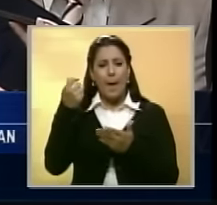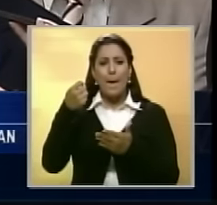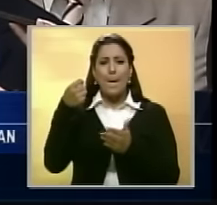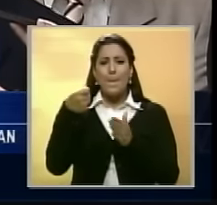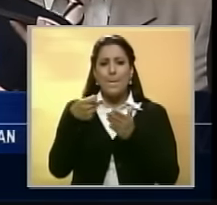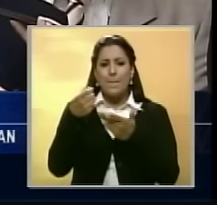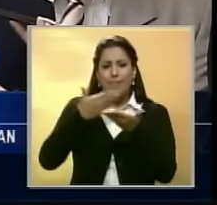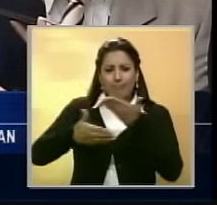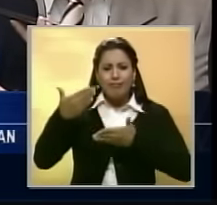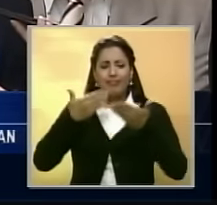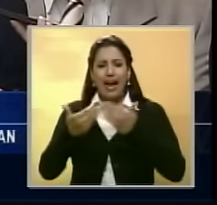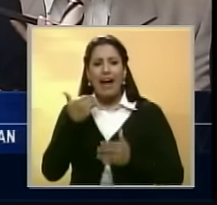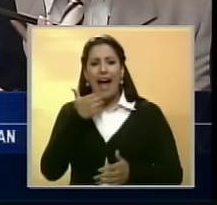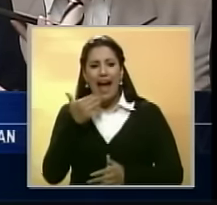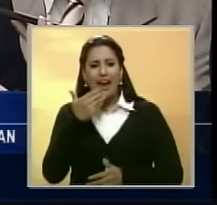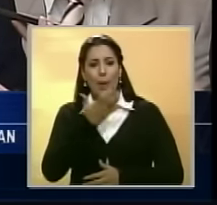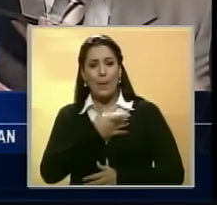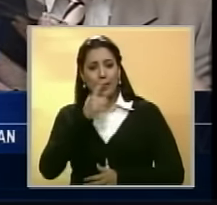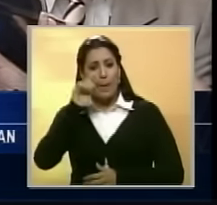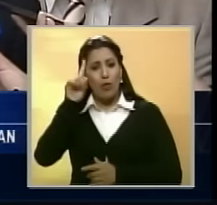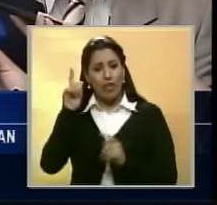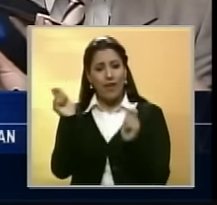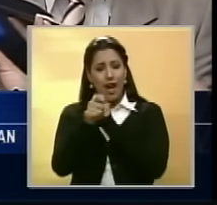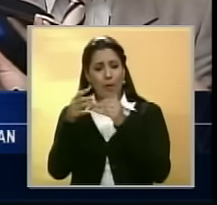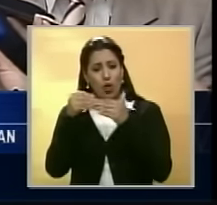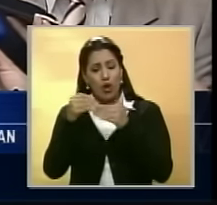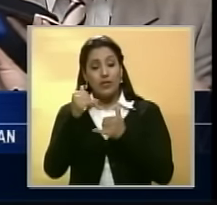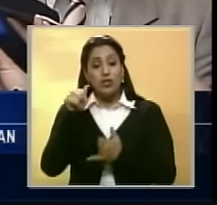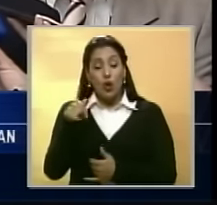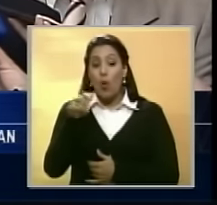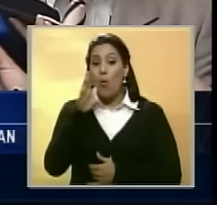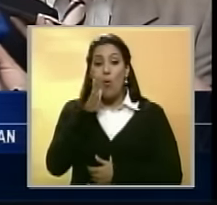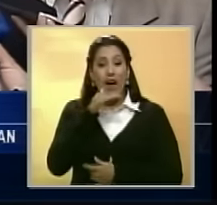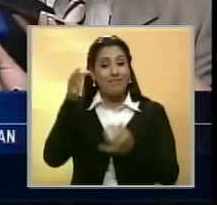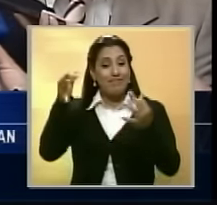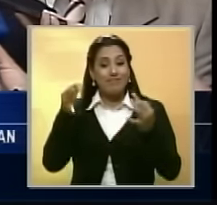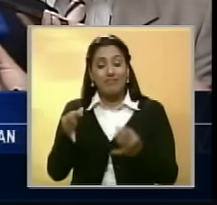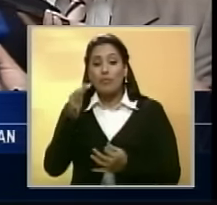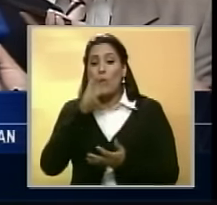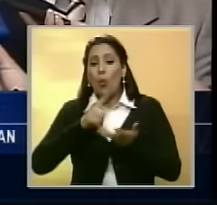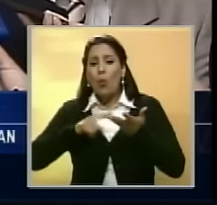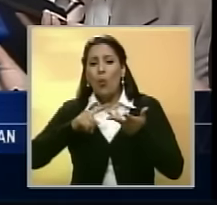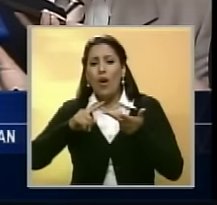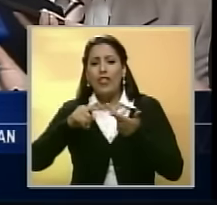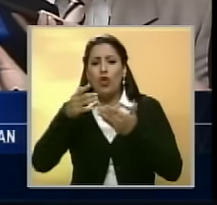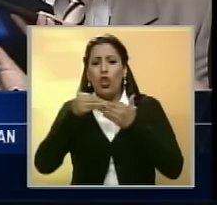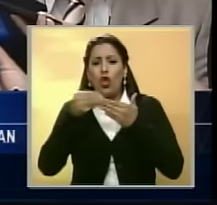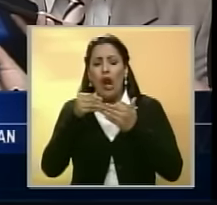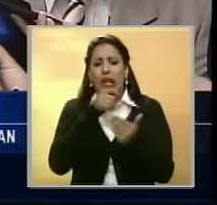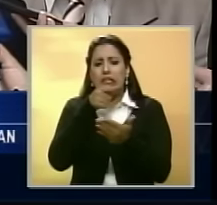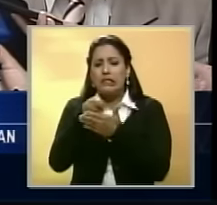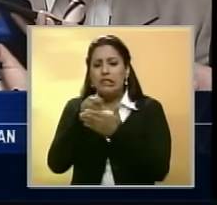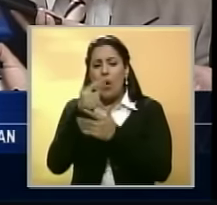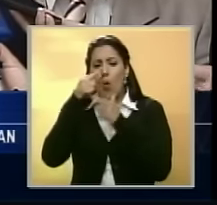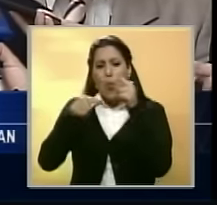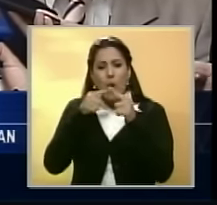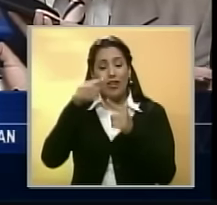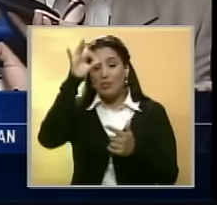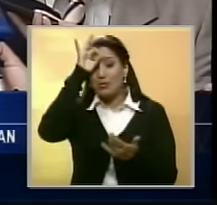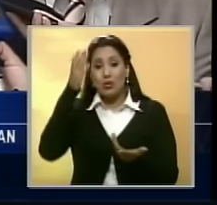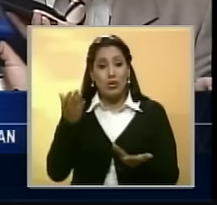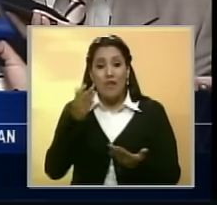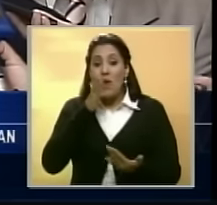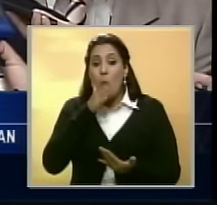commodities o con intercambiables del Ejecutivo Nacional. Hoy en día ellos no tienen certidumbre de cuánta es la cantidad de divisas que se les va a liquidar en el año. No